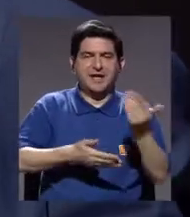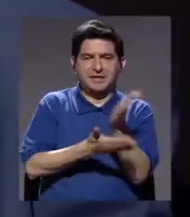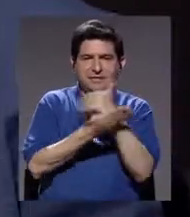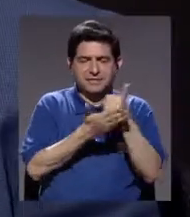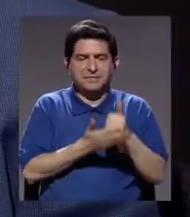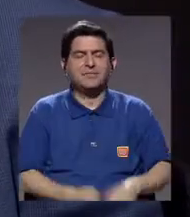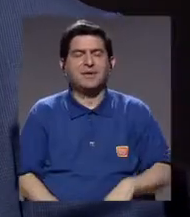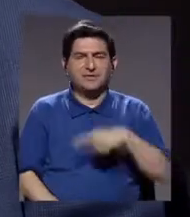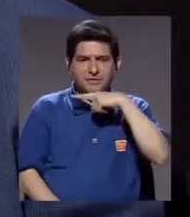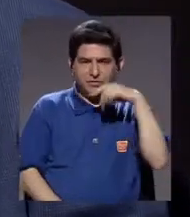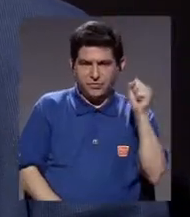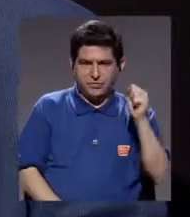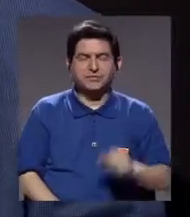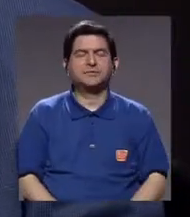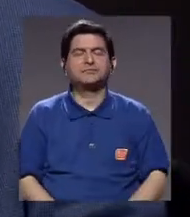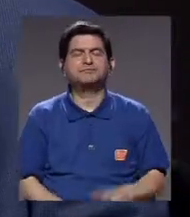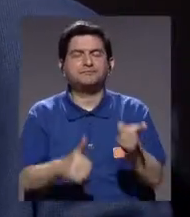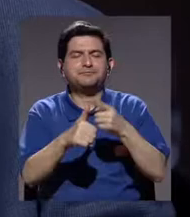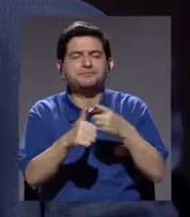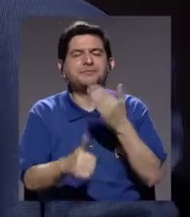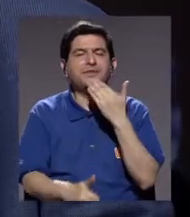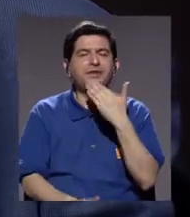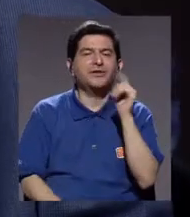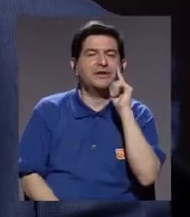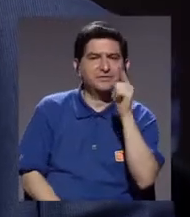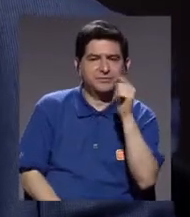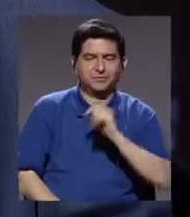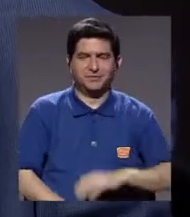gracias. Primero quiero agradecer a usted,